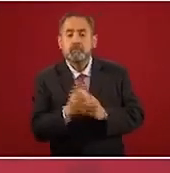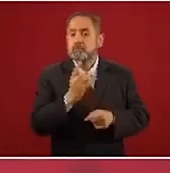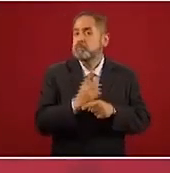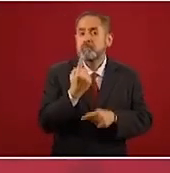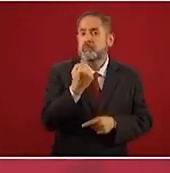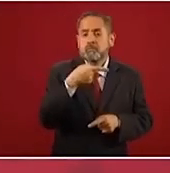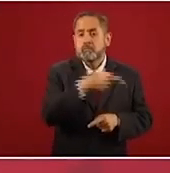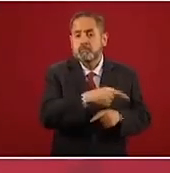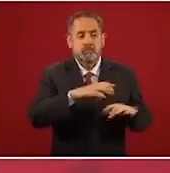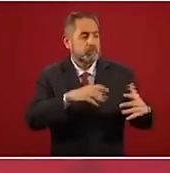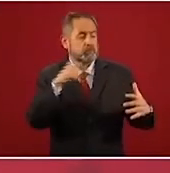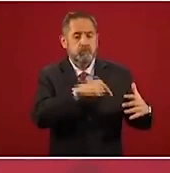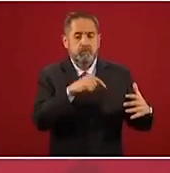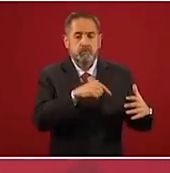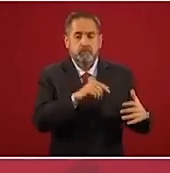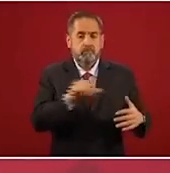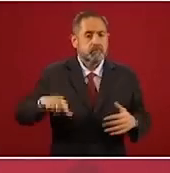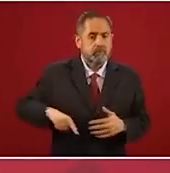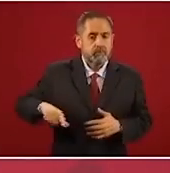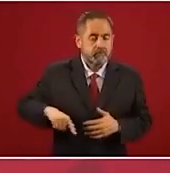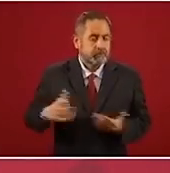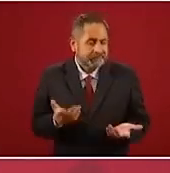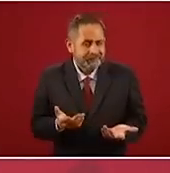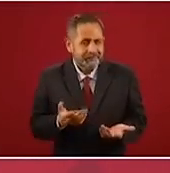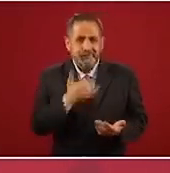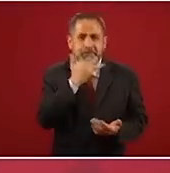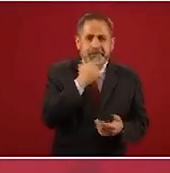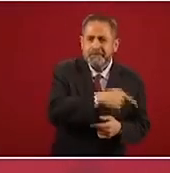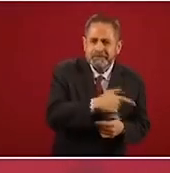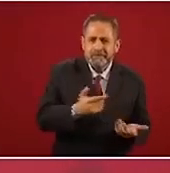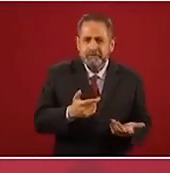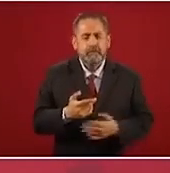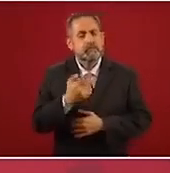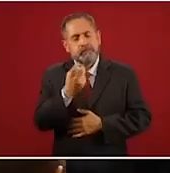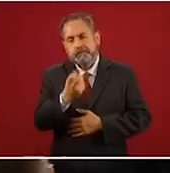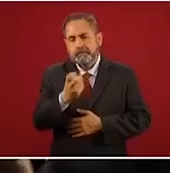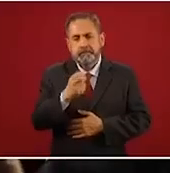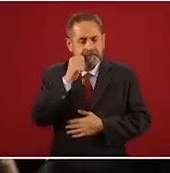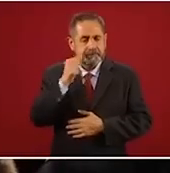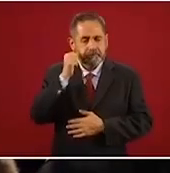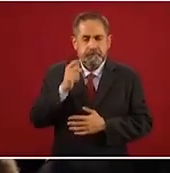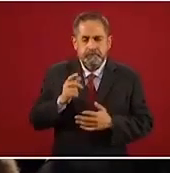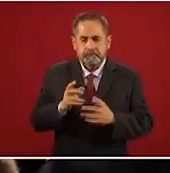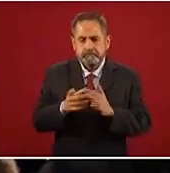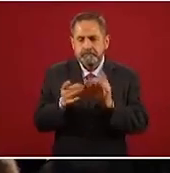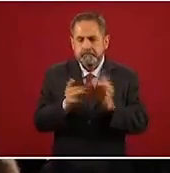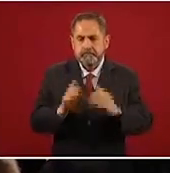medicamentos al gobierno, al sector salud. Entonces, eso es lo que ayer